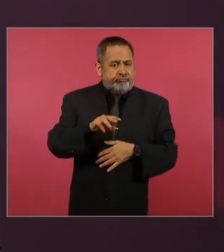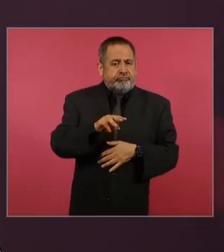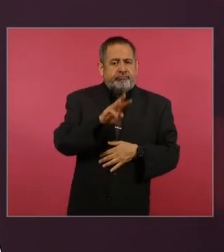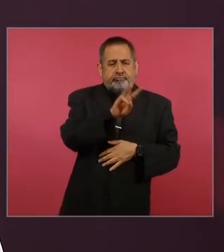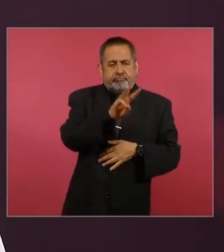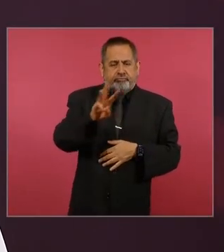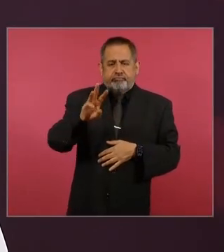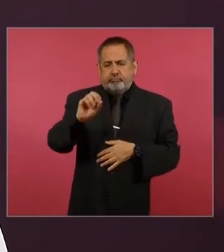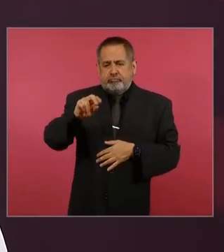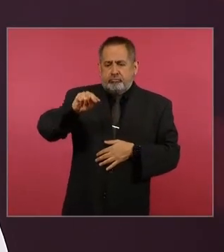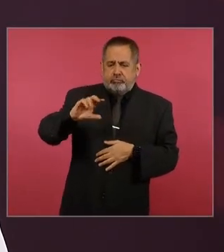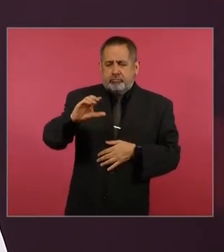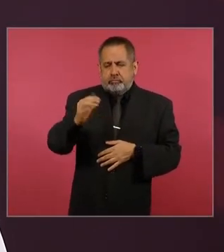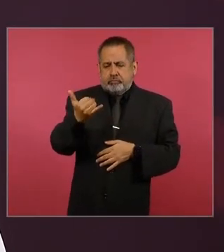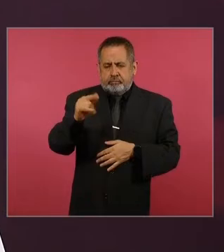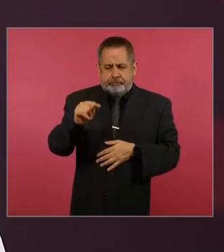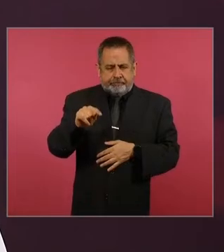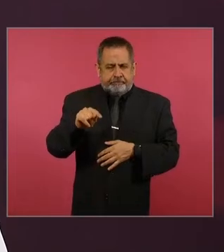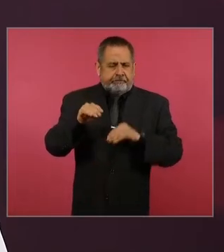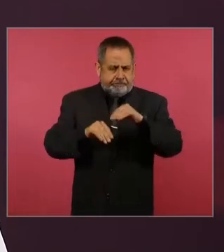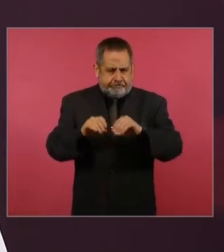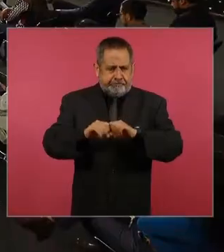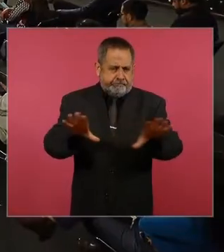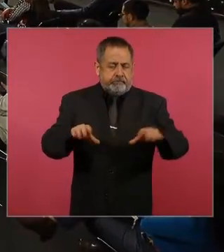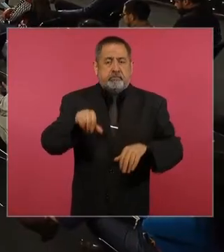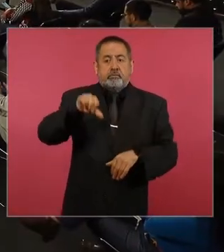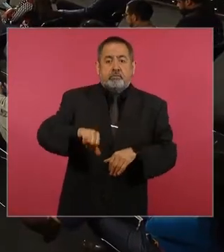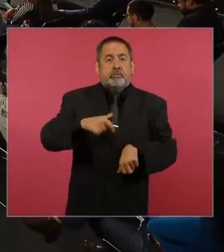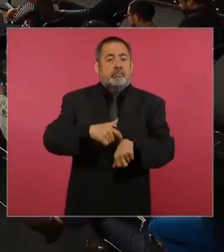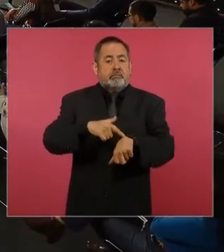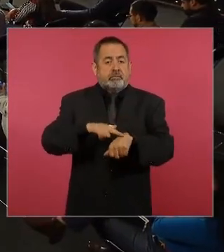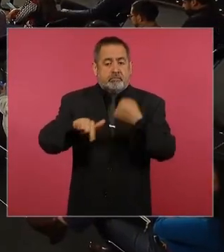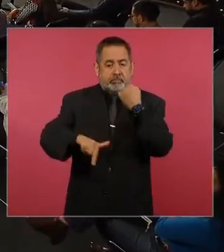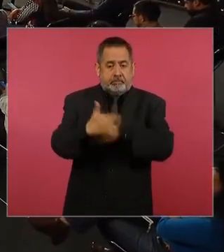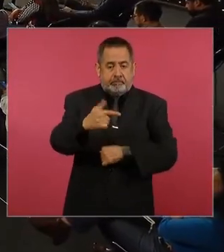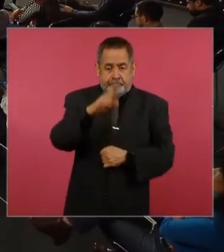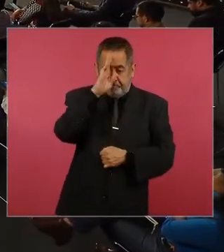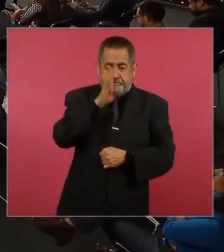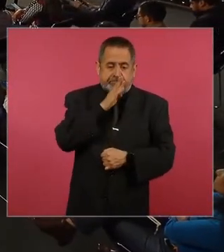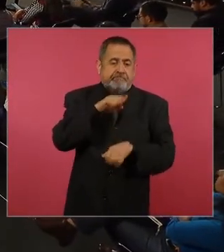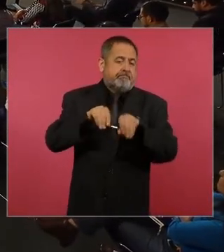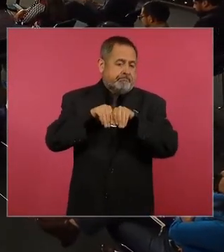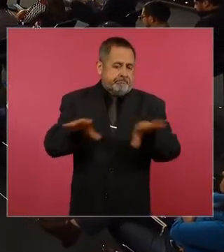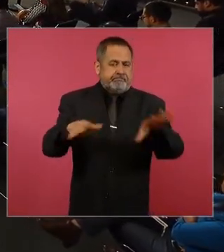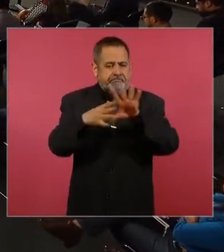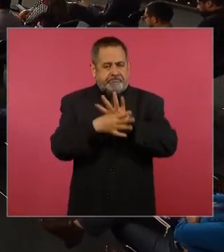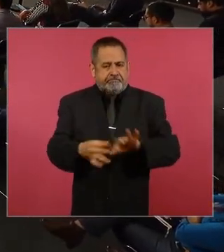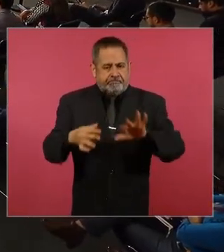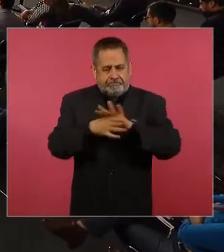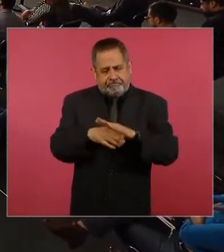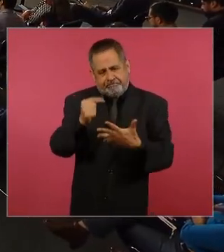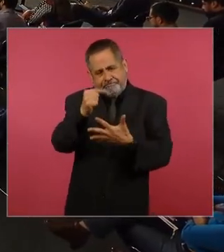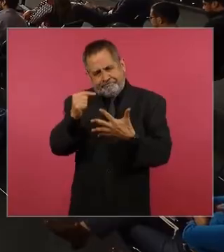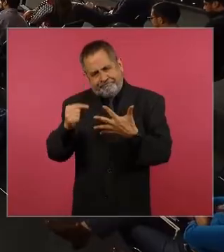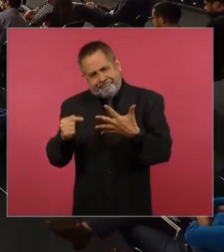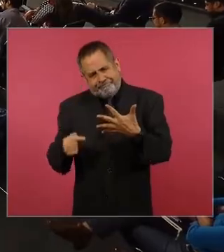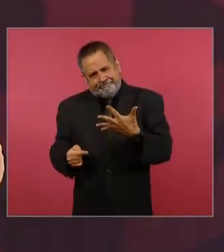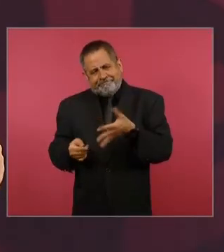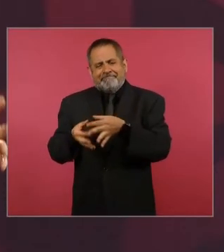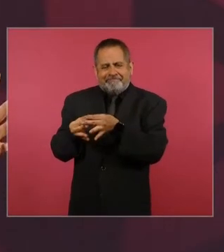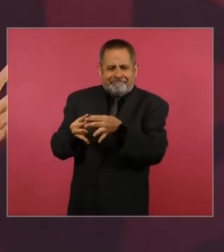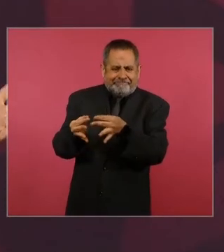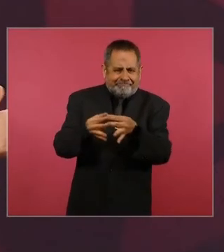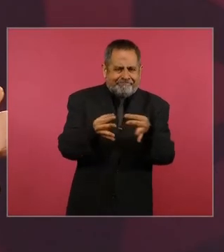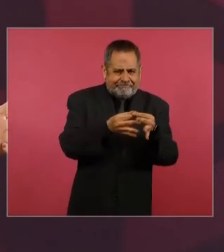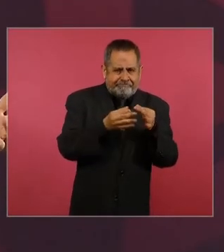de CONACYT. Hoy mismo en CONACYT a las 12 va a haber pues una ampliación de estas